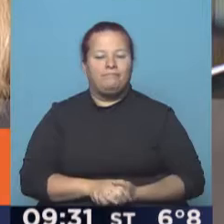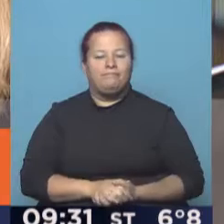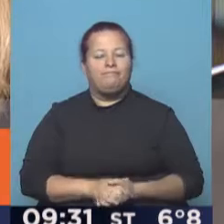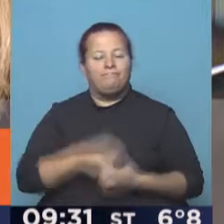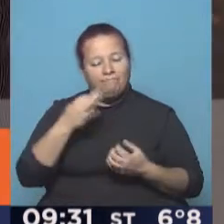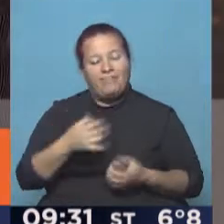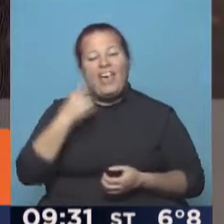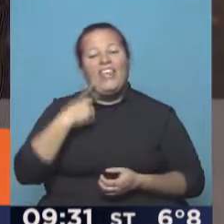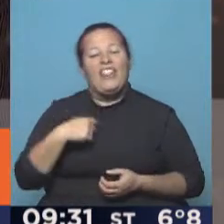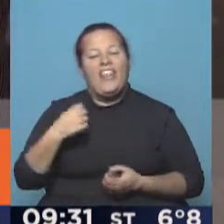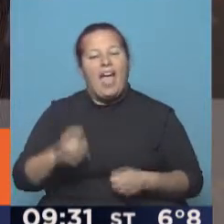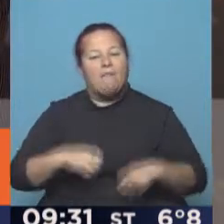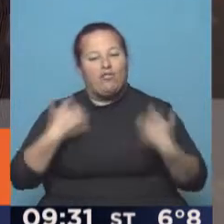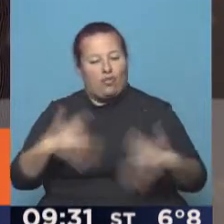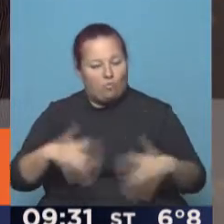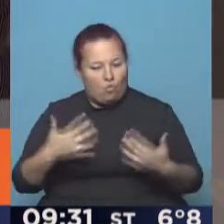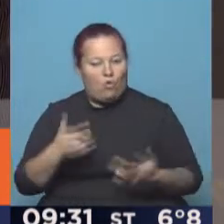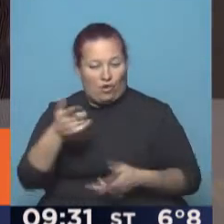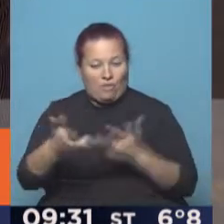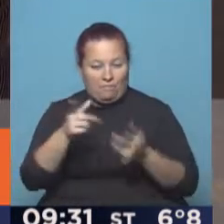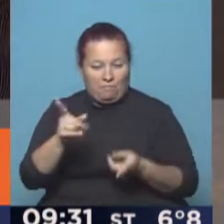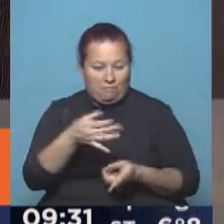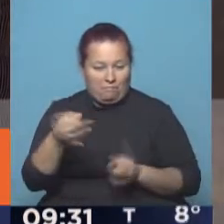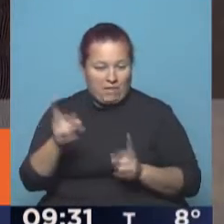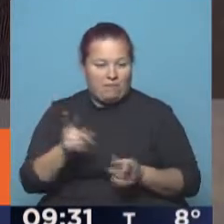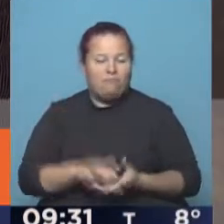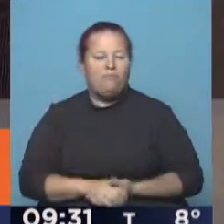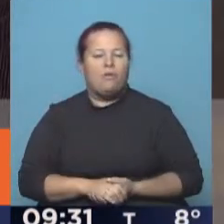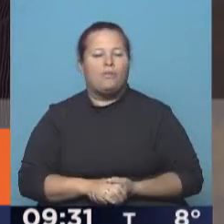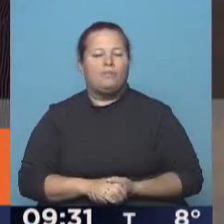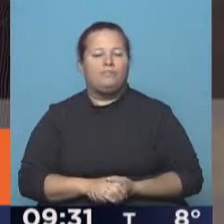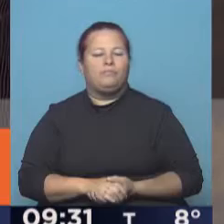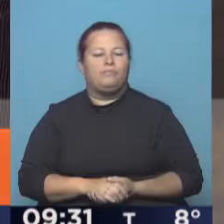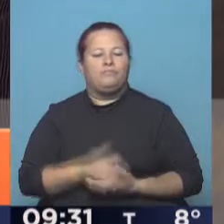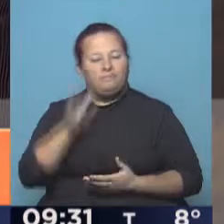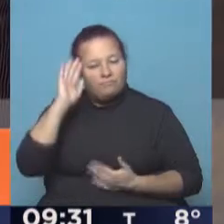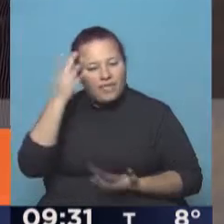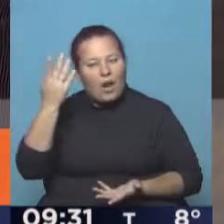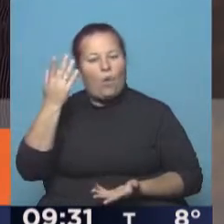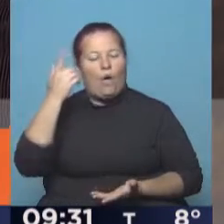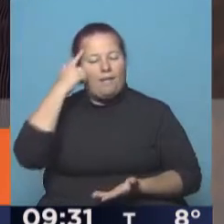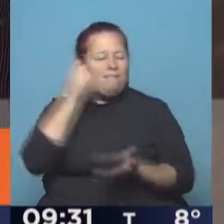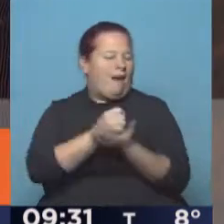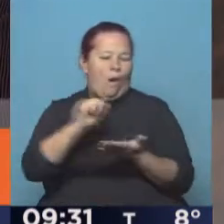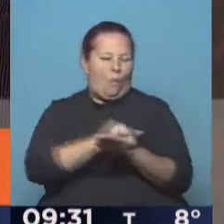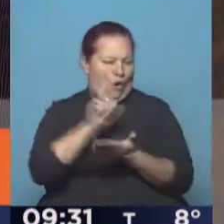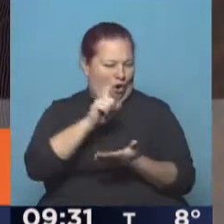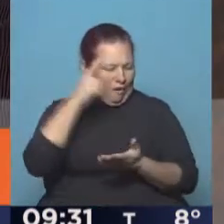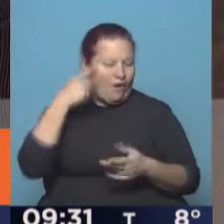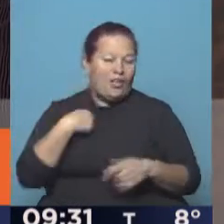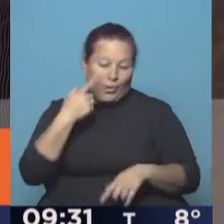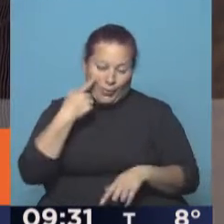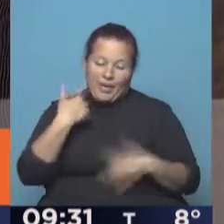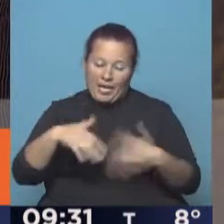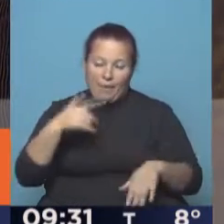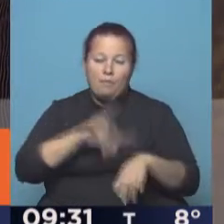realmente son días muy, muy emotivos, como tú dices, de recuerdos imborrables, porque uno vivió intensamente